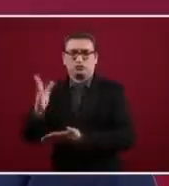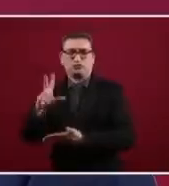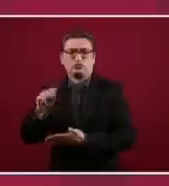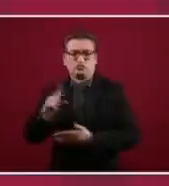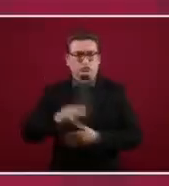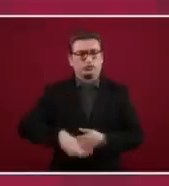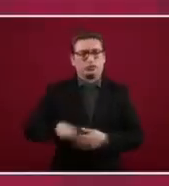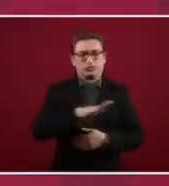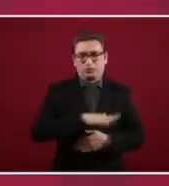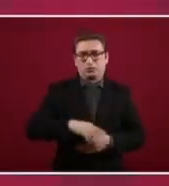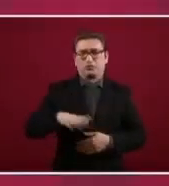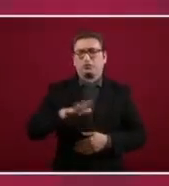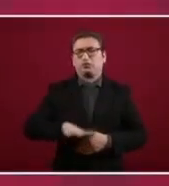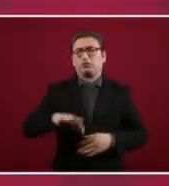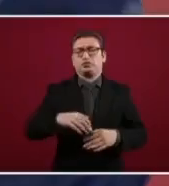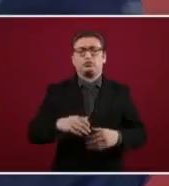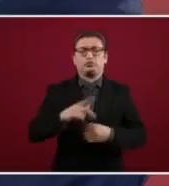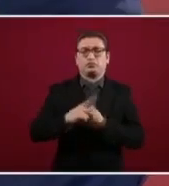pueblos